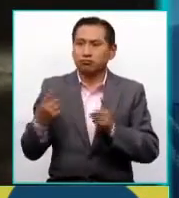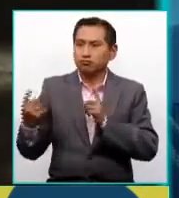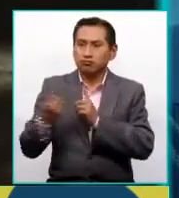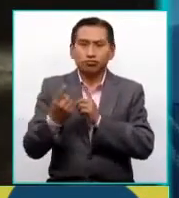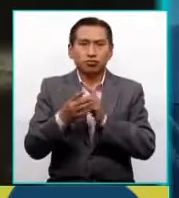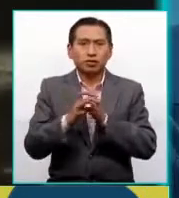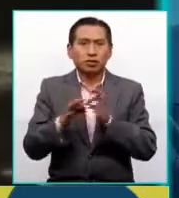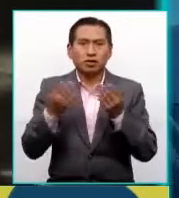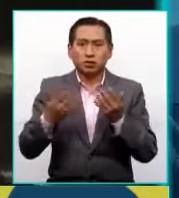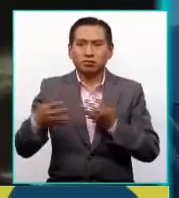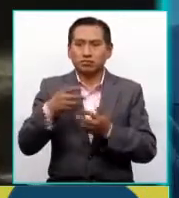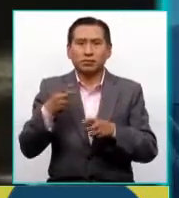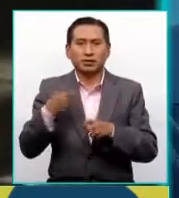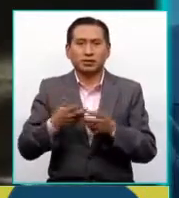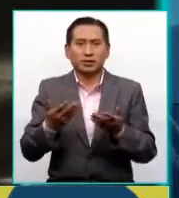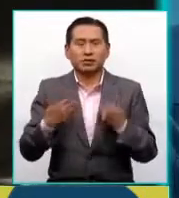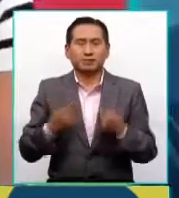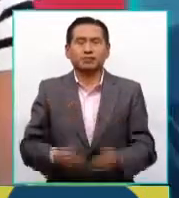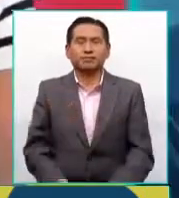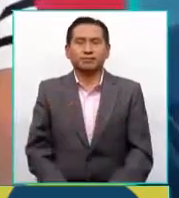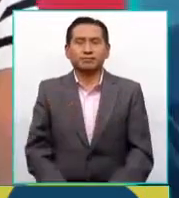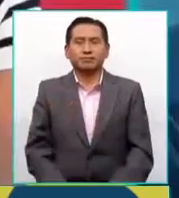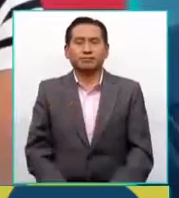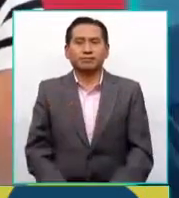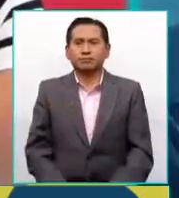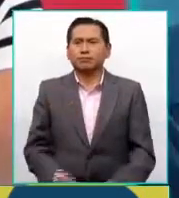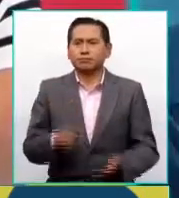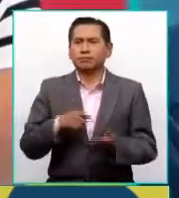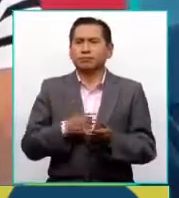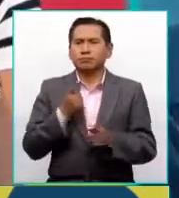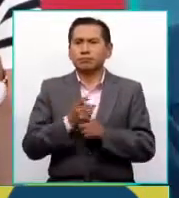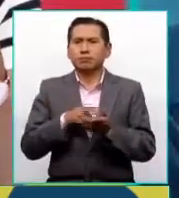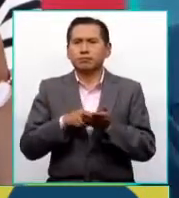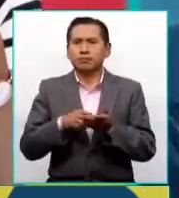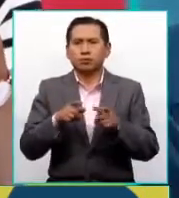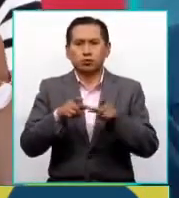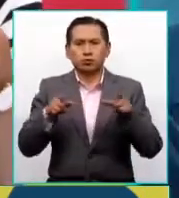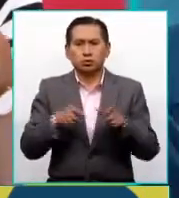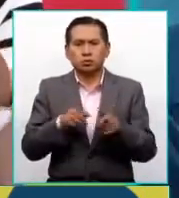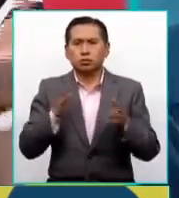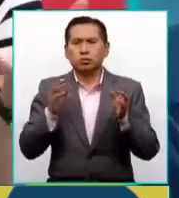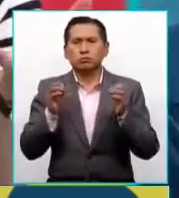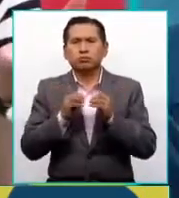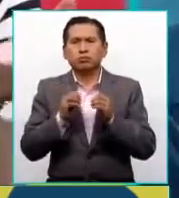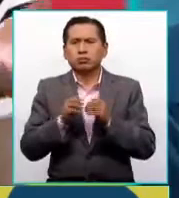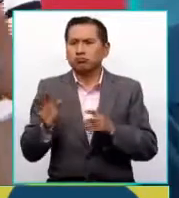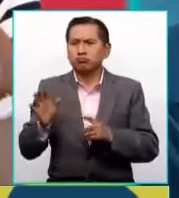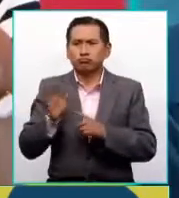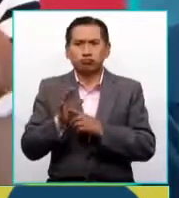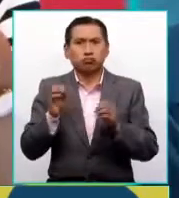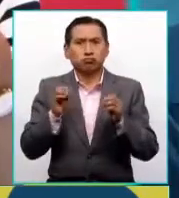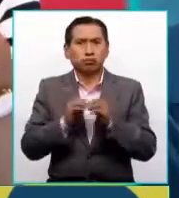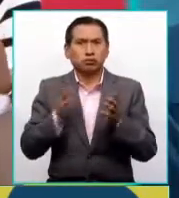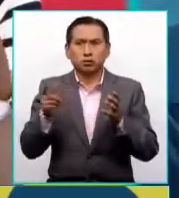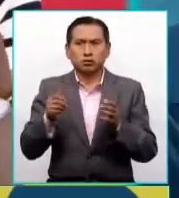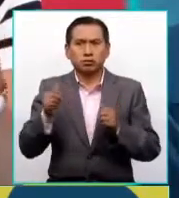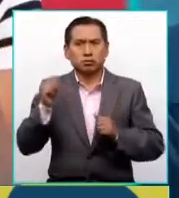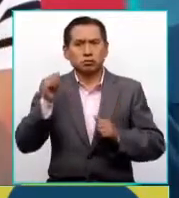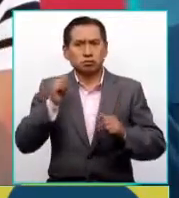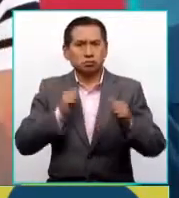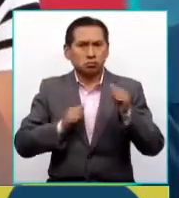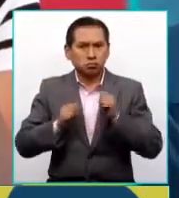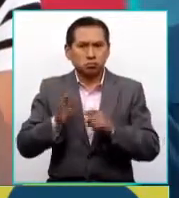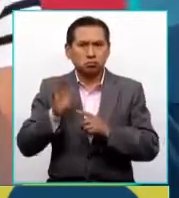con el todo, ¿no? En esa medida yo creo que suele ser un espacio más de puesta en escena o de